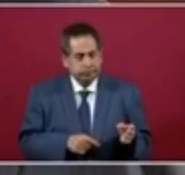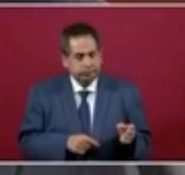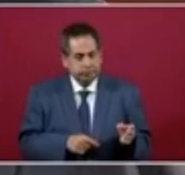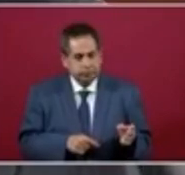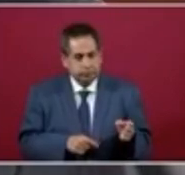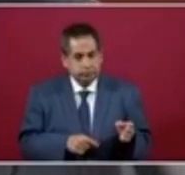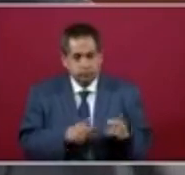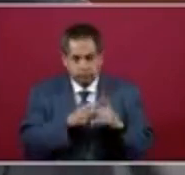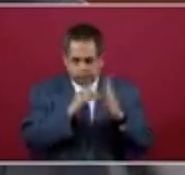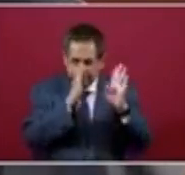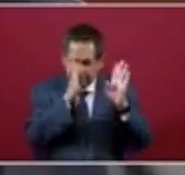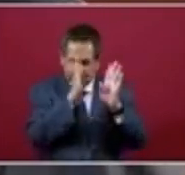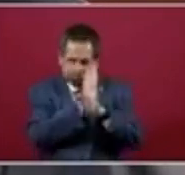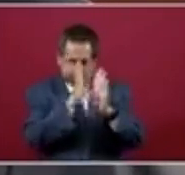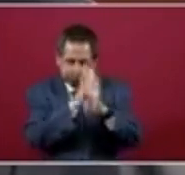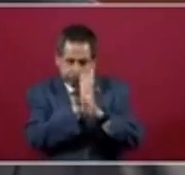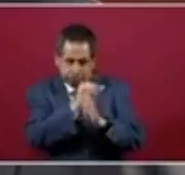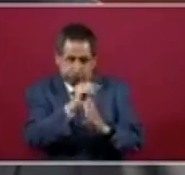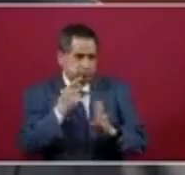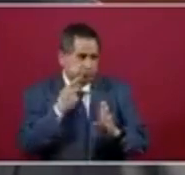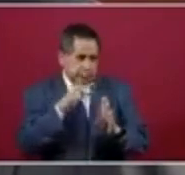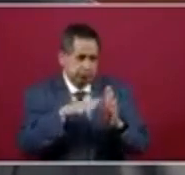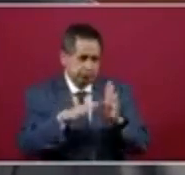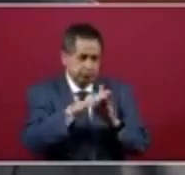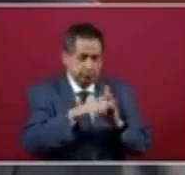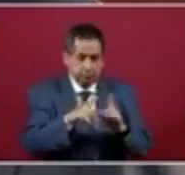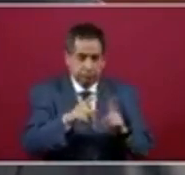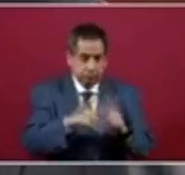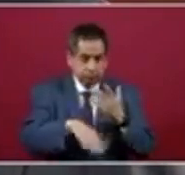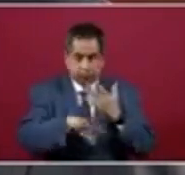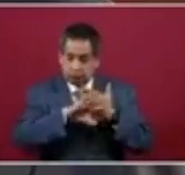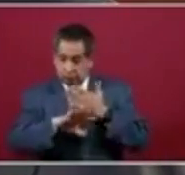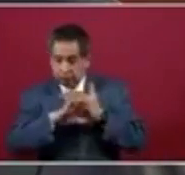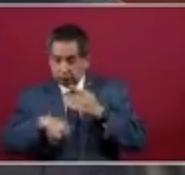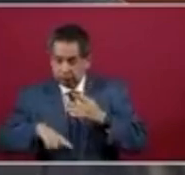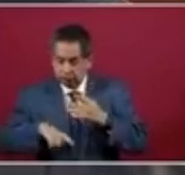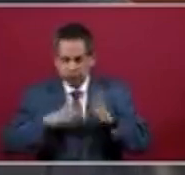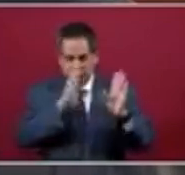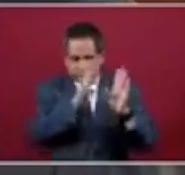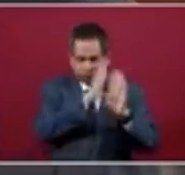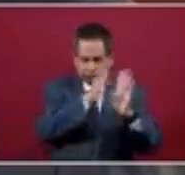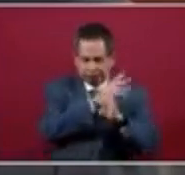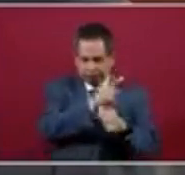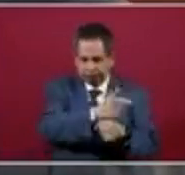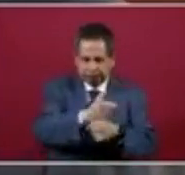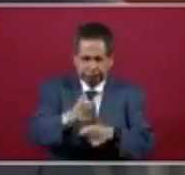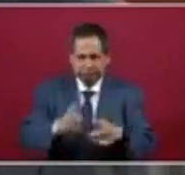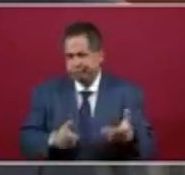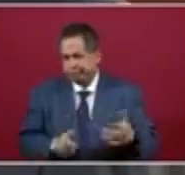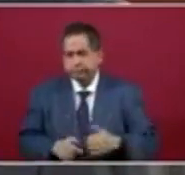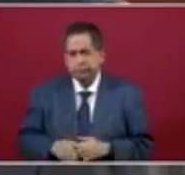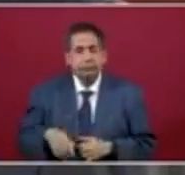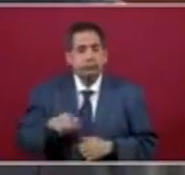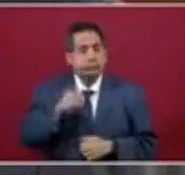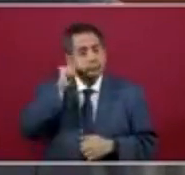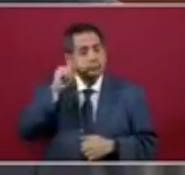el espionaje político a opositores. Y también yo les decía ayer